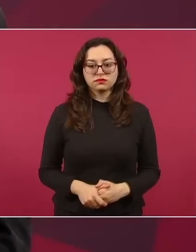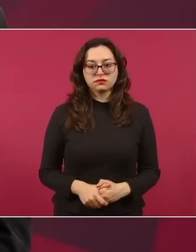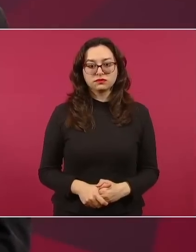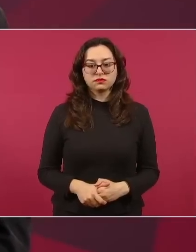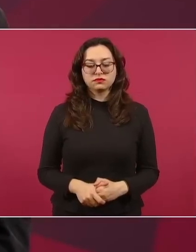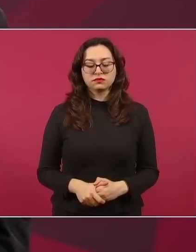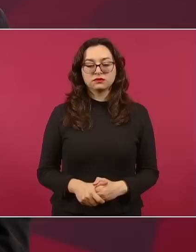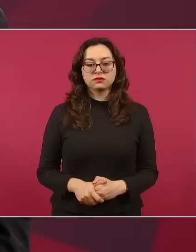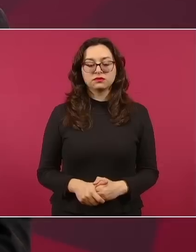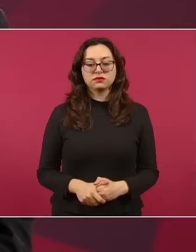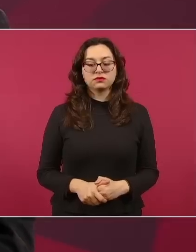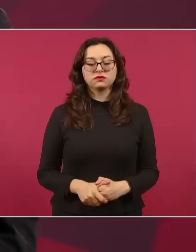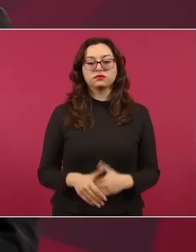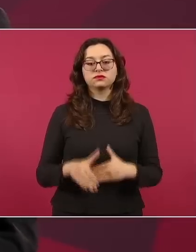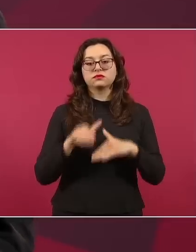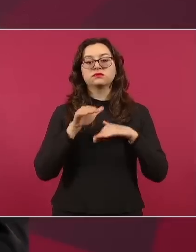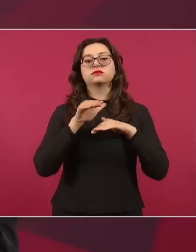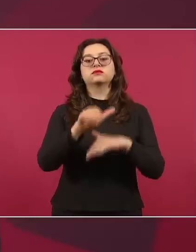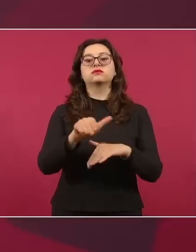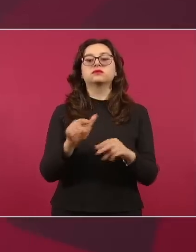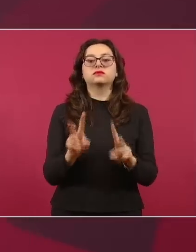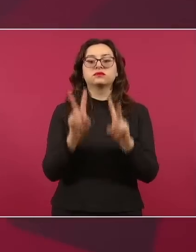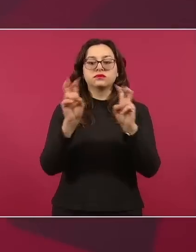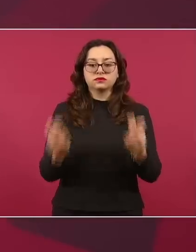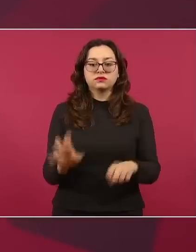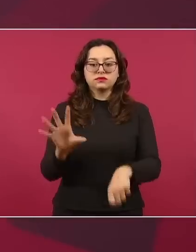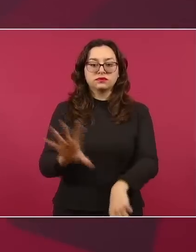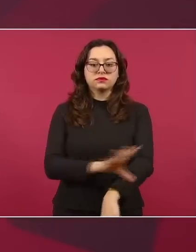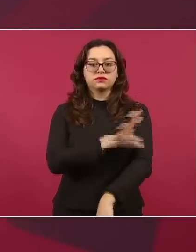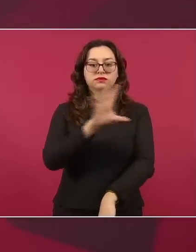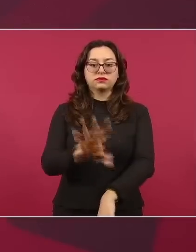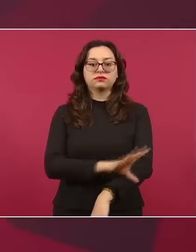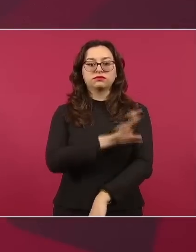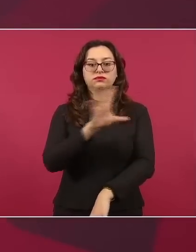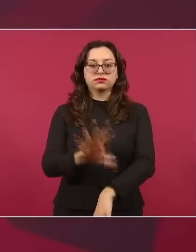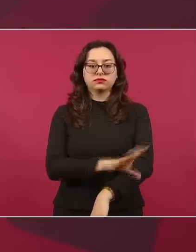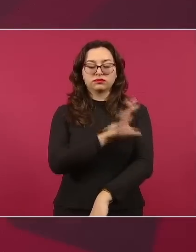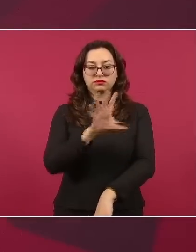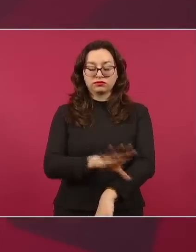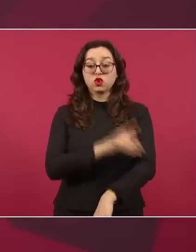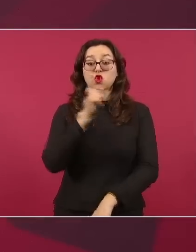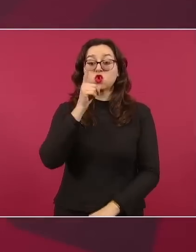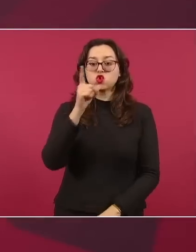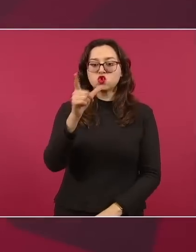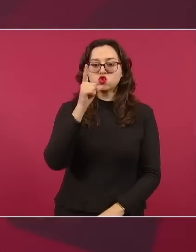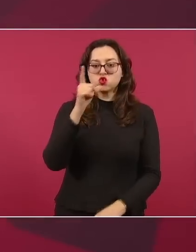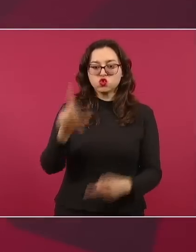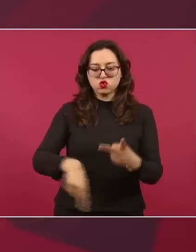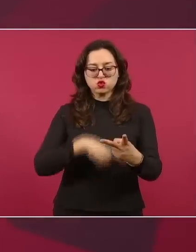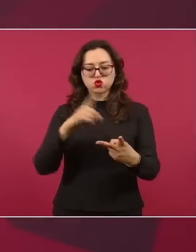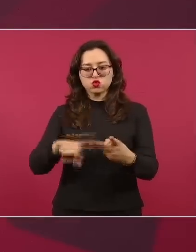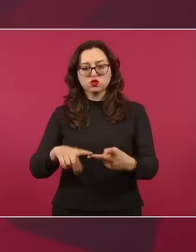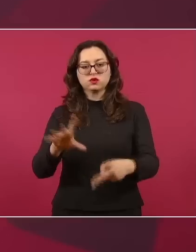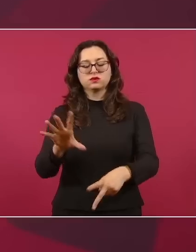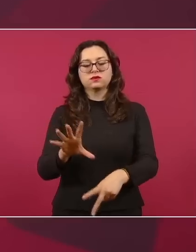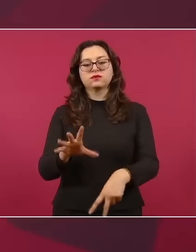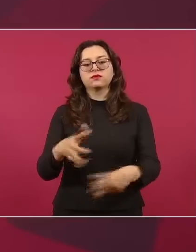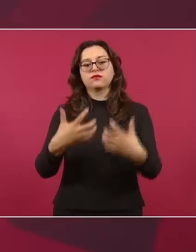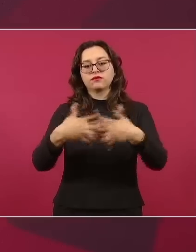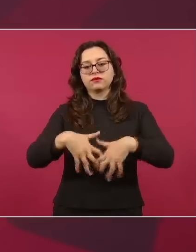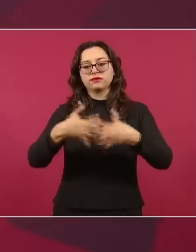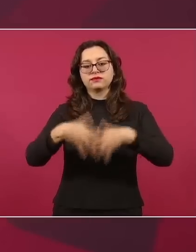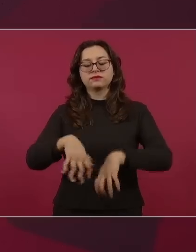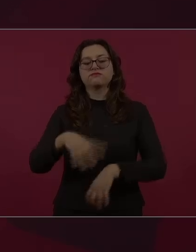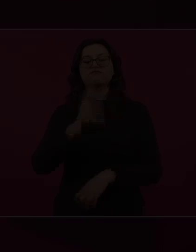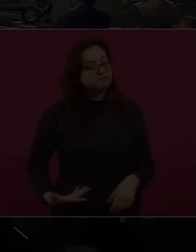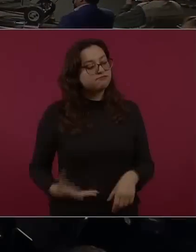en lo relacionado con la industria eléctrica y con la industria